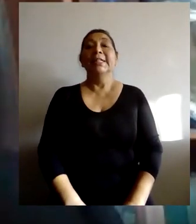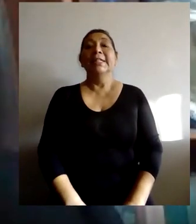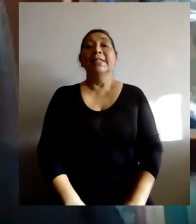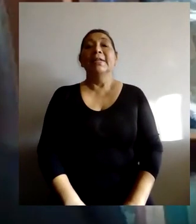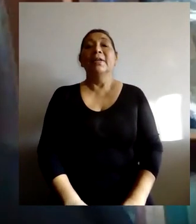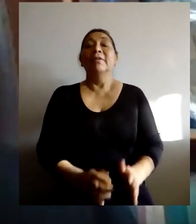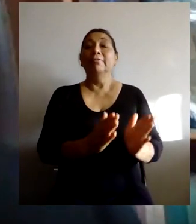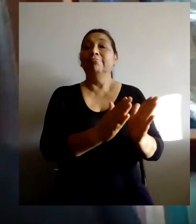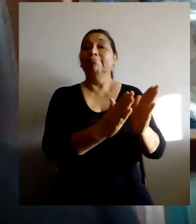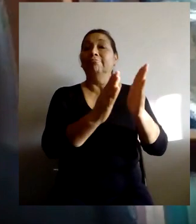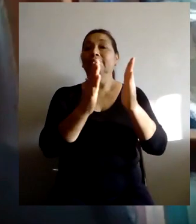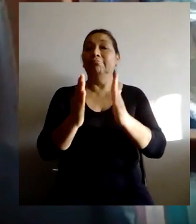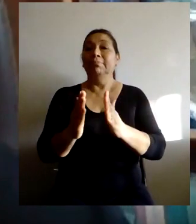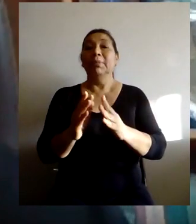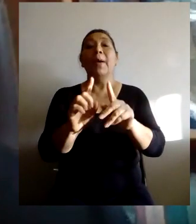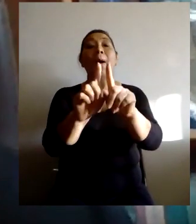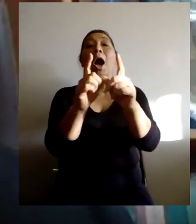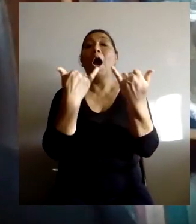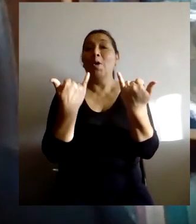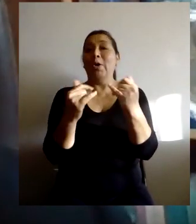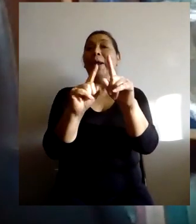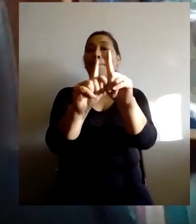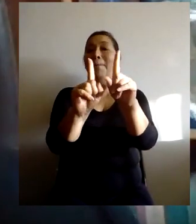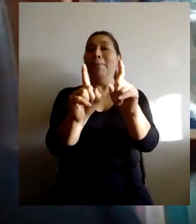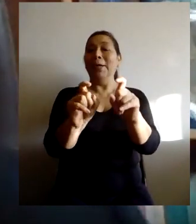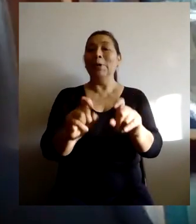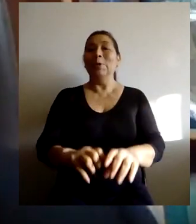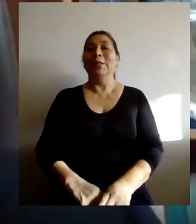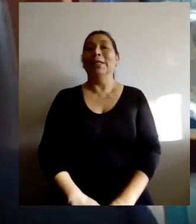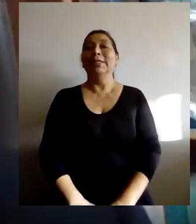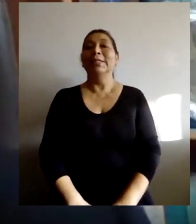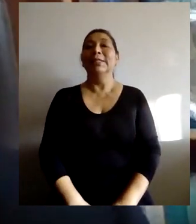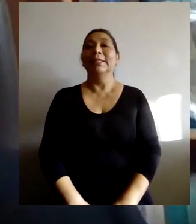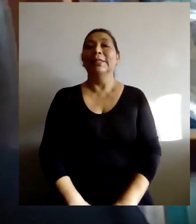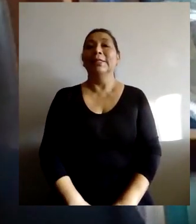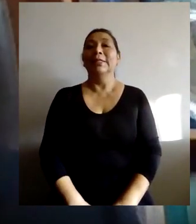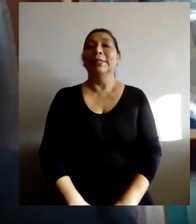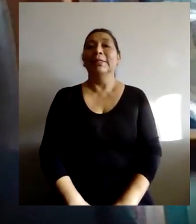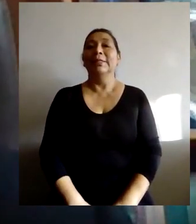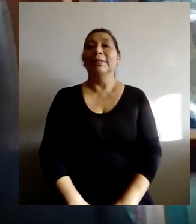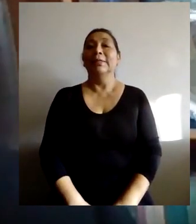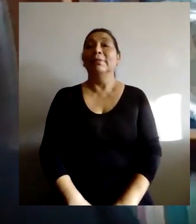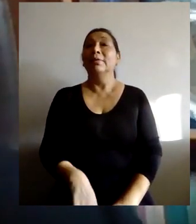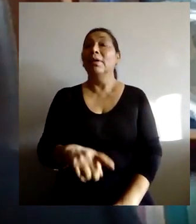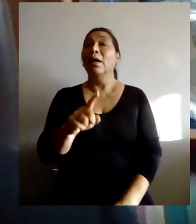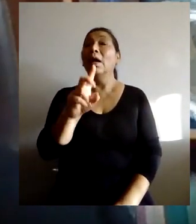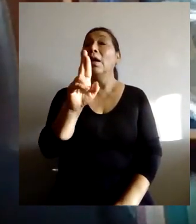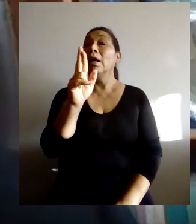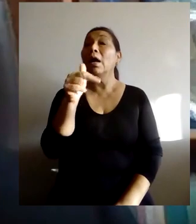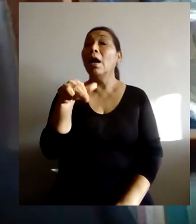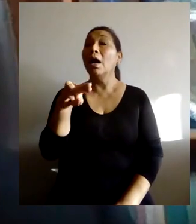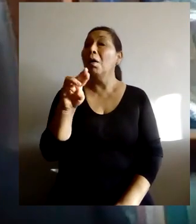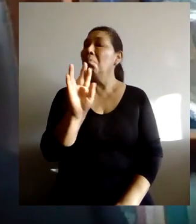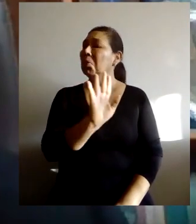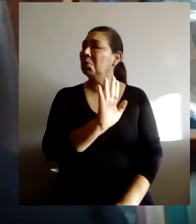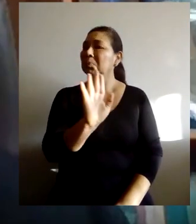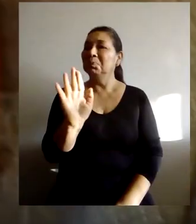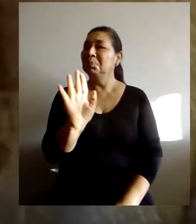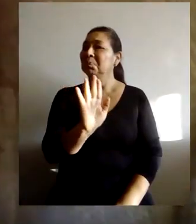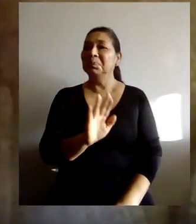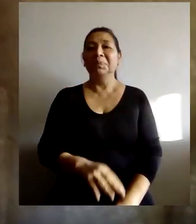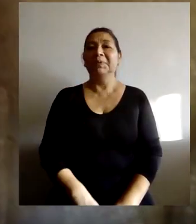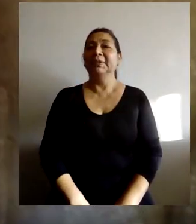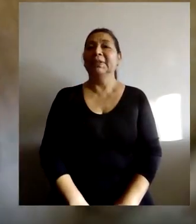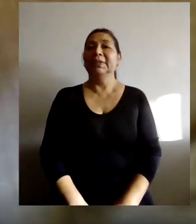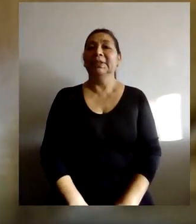dúplica. Pasamos a la sección de preguntas. ¿El doctor Carlos Ramos tiene alguna pregunta? No,